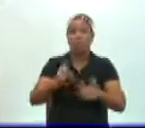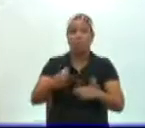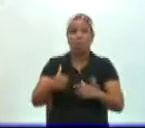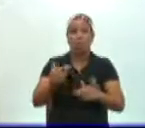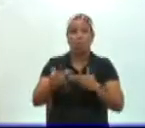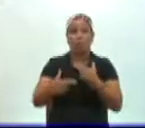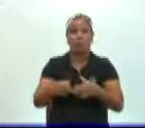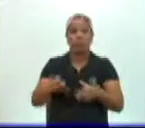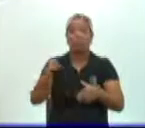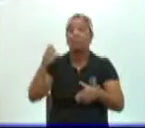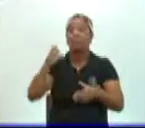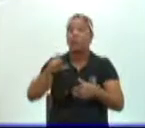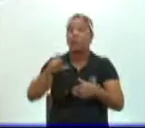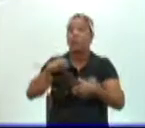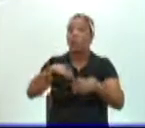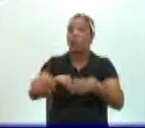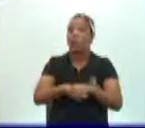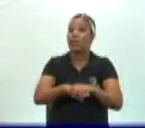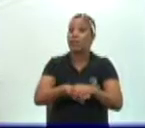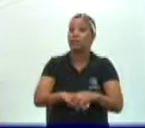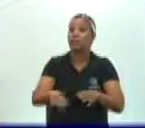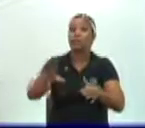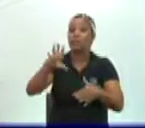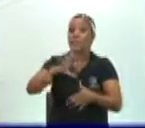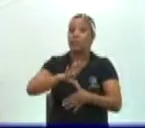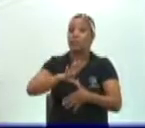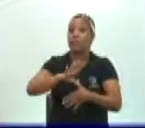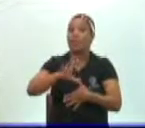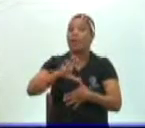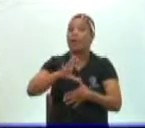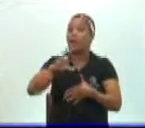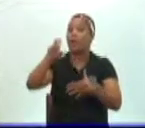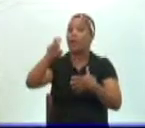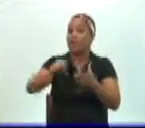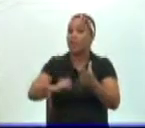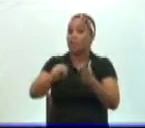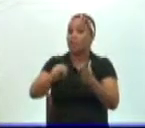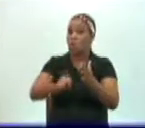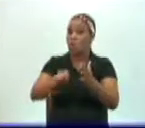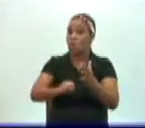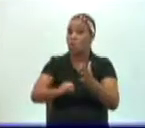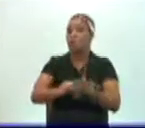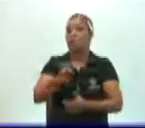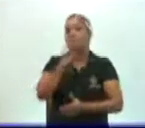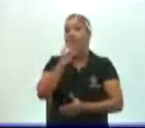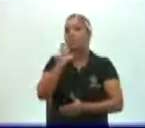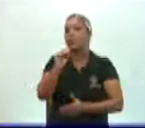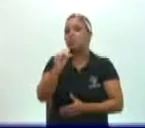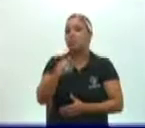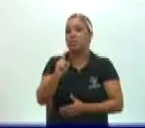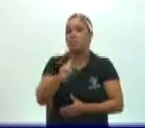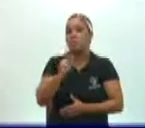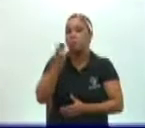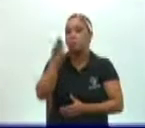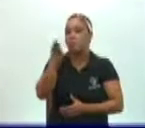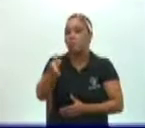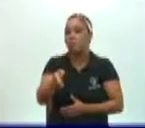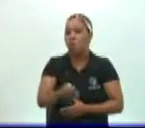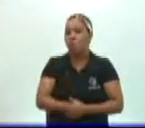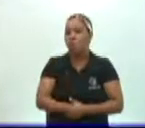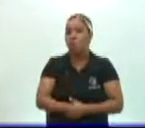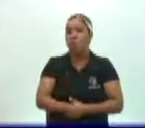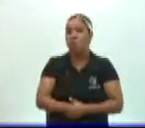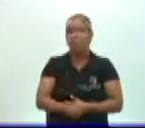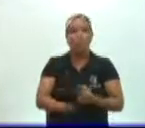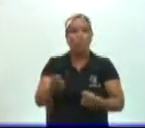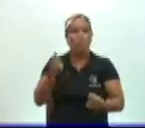la zona norte de América, pues pudiéramos decir de que no fue un elemento importante para